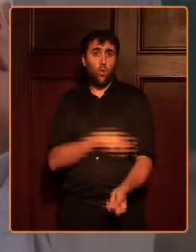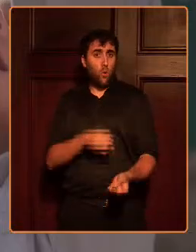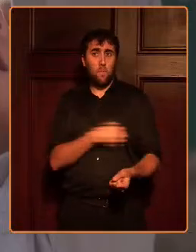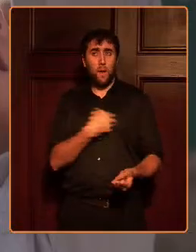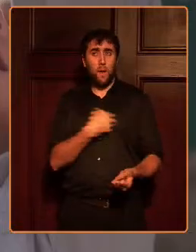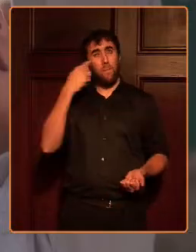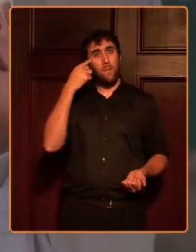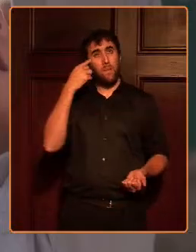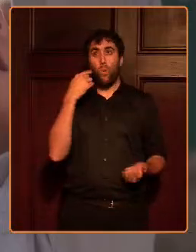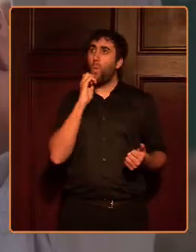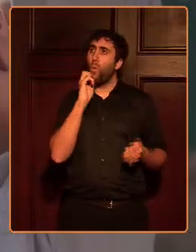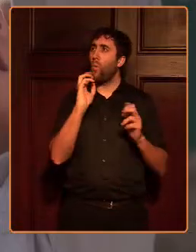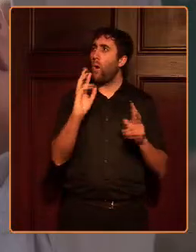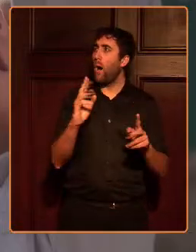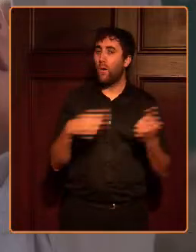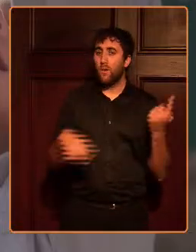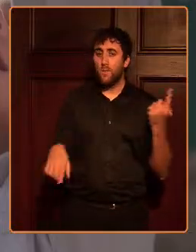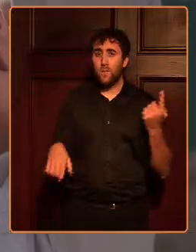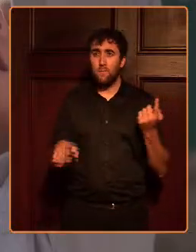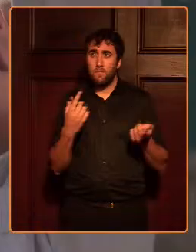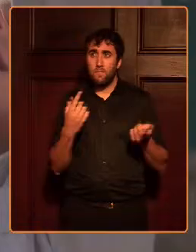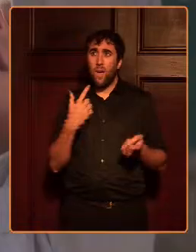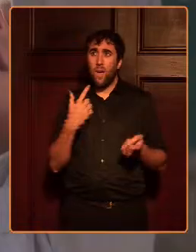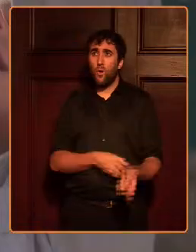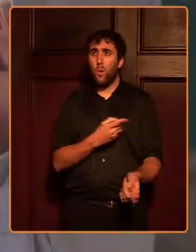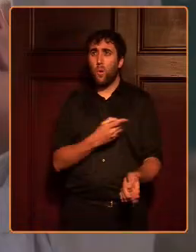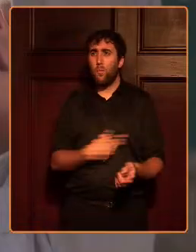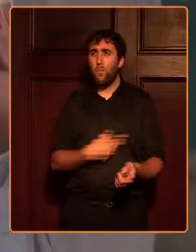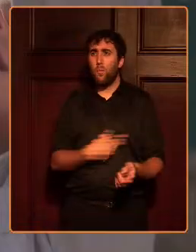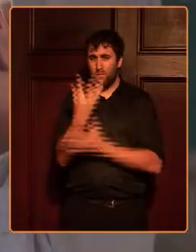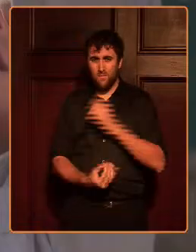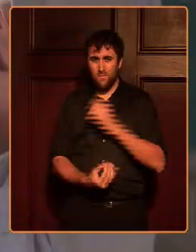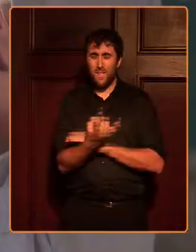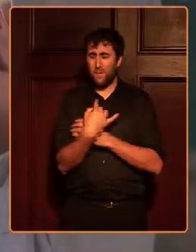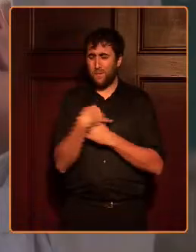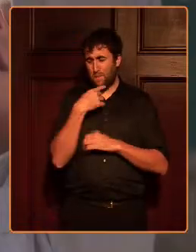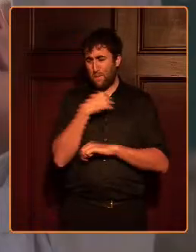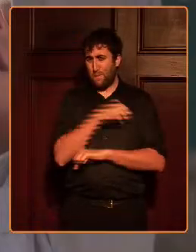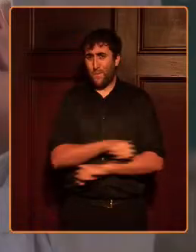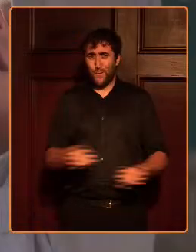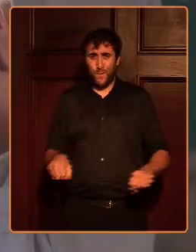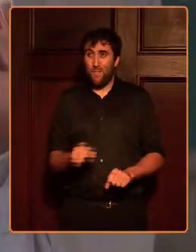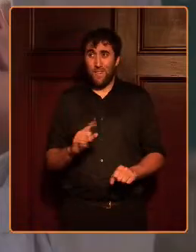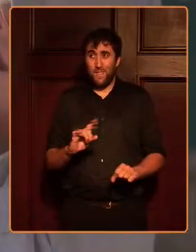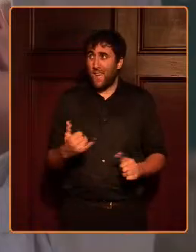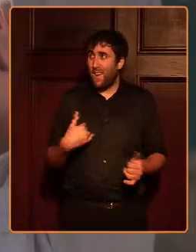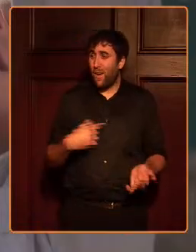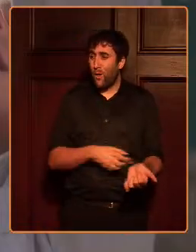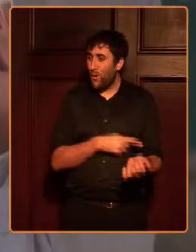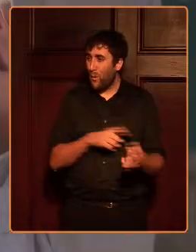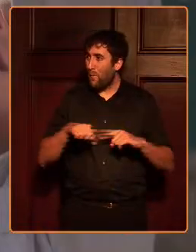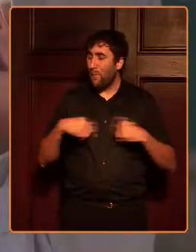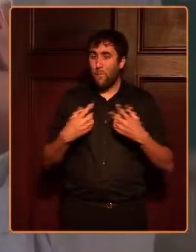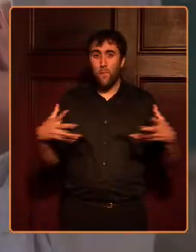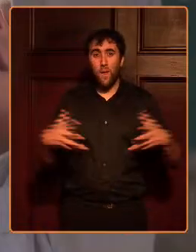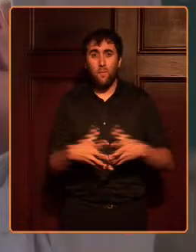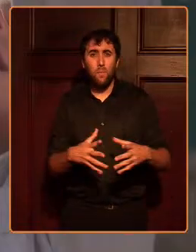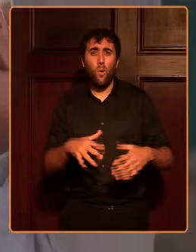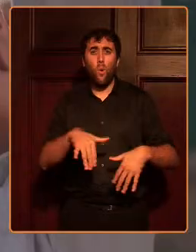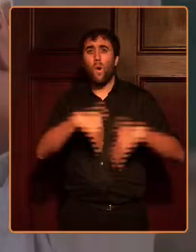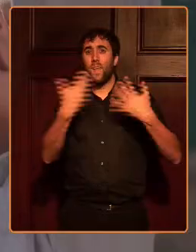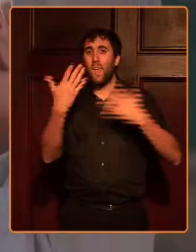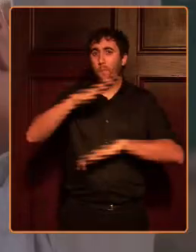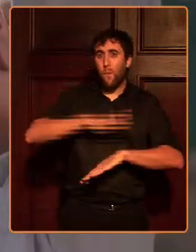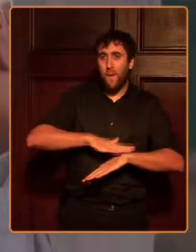siquiera pensamos cómo sería no tener Ceibal, cómo sería no tener nuestras herramientas. Y cualquier interrupción que